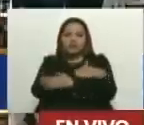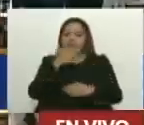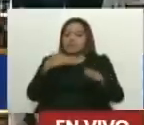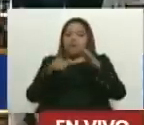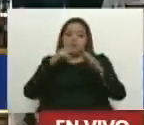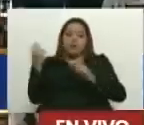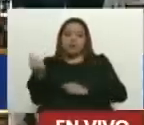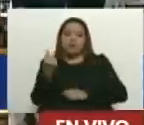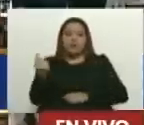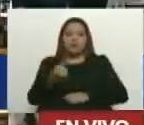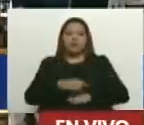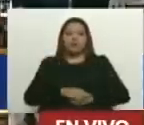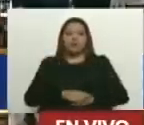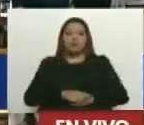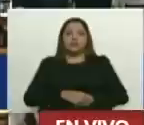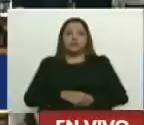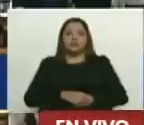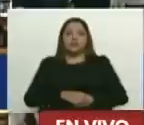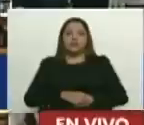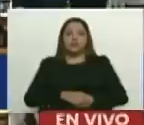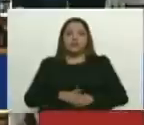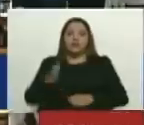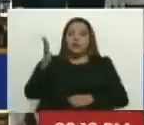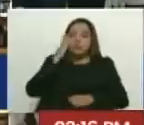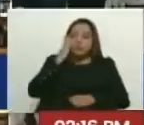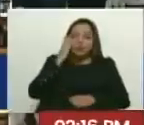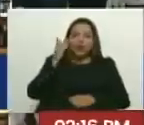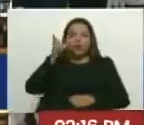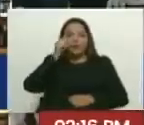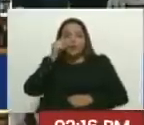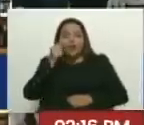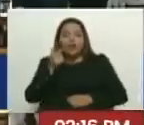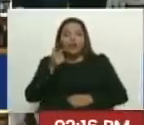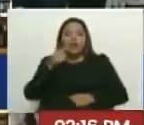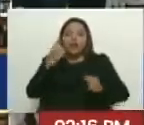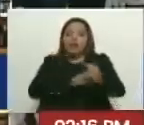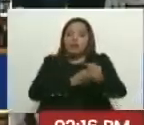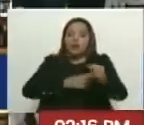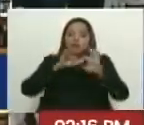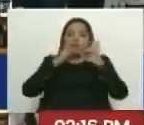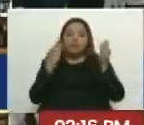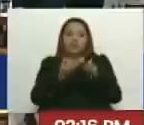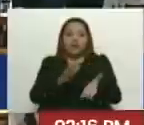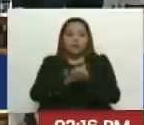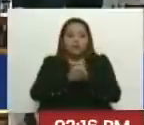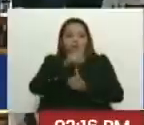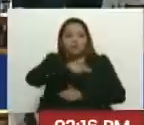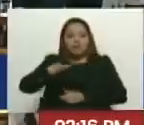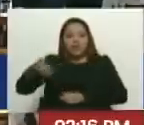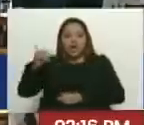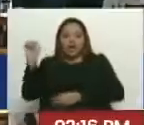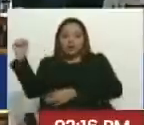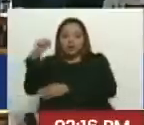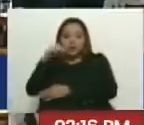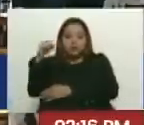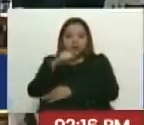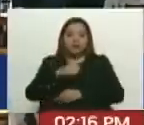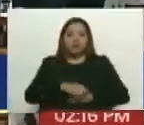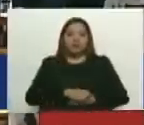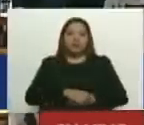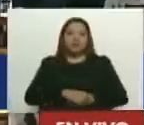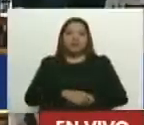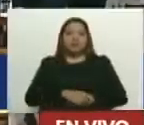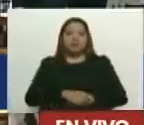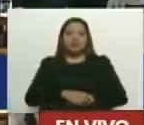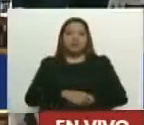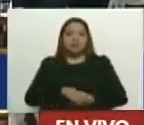Esas organizaciones, madres, padres, hermanos, familiares, amigos, de las personas que se encuentran en el espectro autista, no están solas.